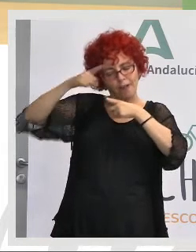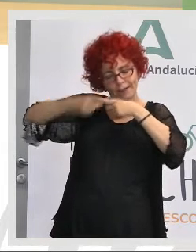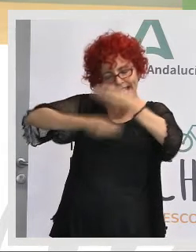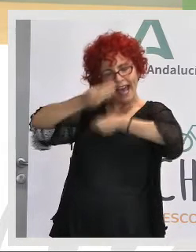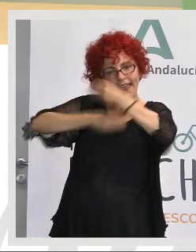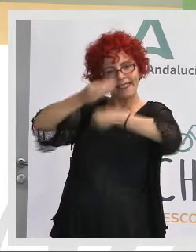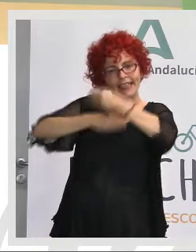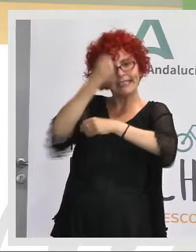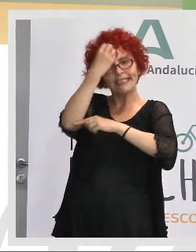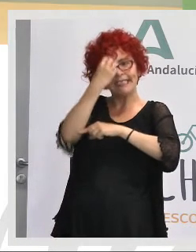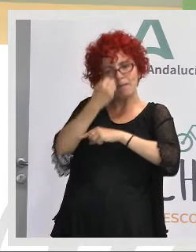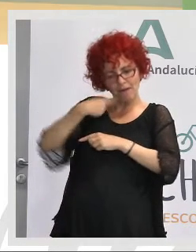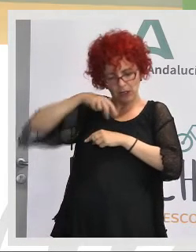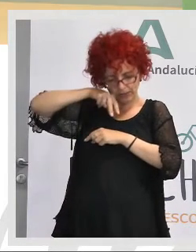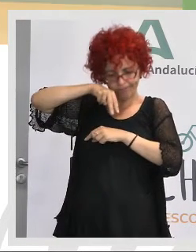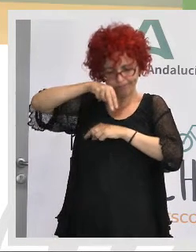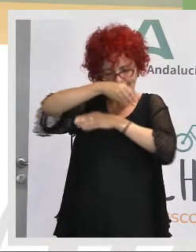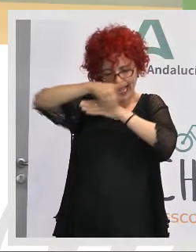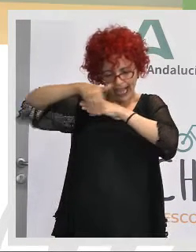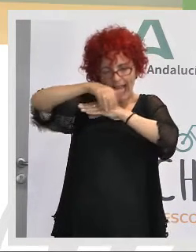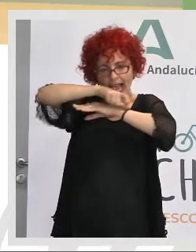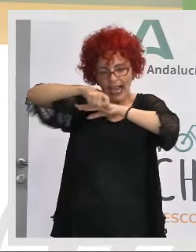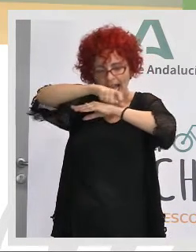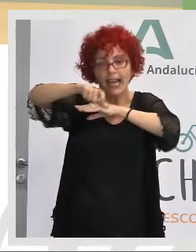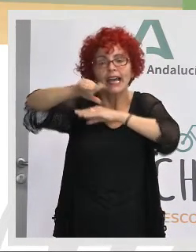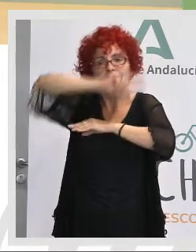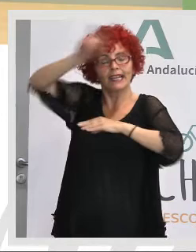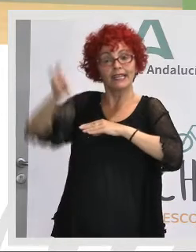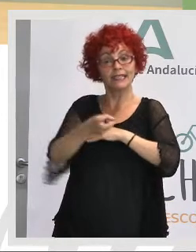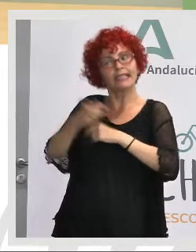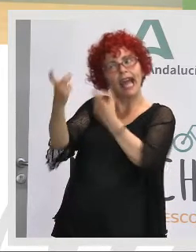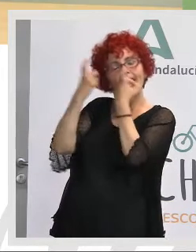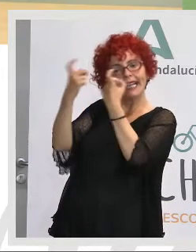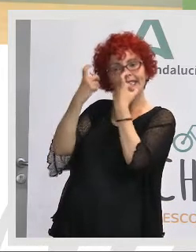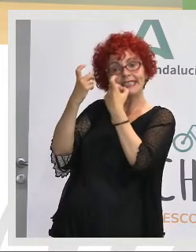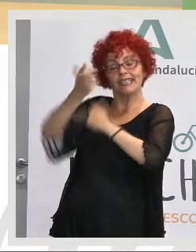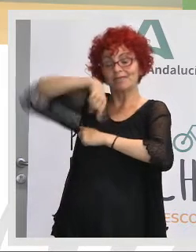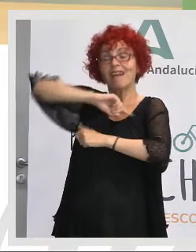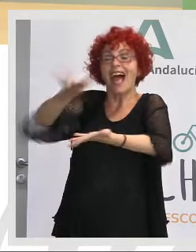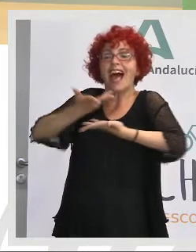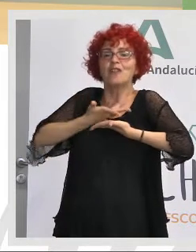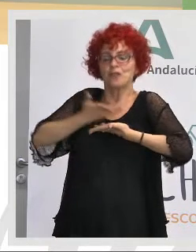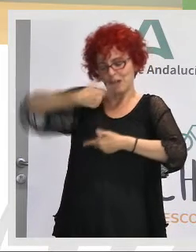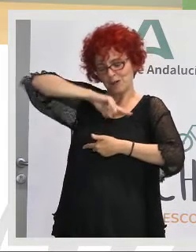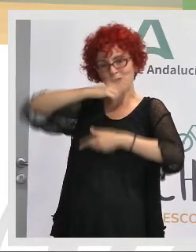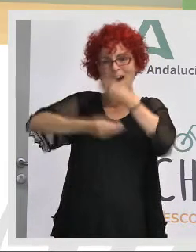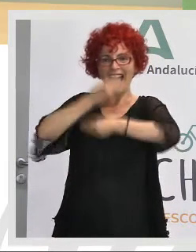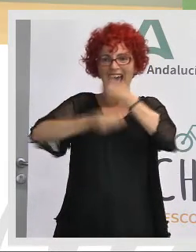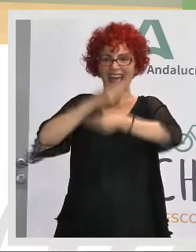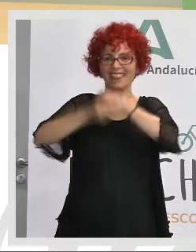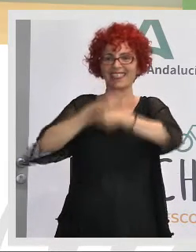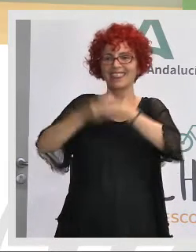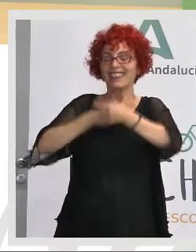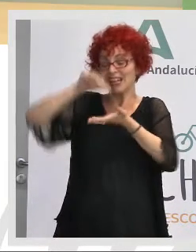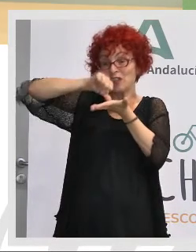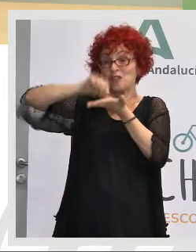favorecer también la seguridad de uno mismo, pero también de todos los demás. Nos ayudan a saber cómo desplazarnos en áreas